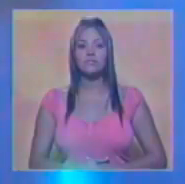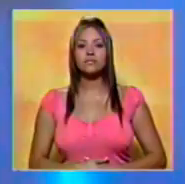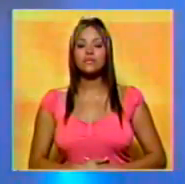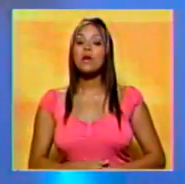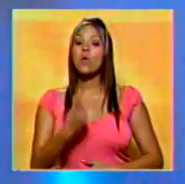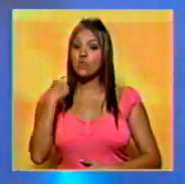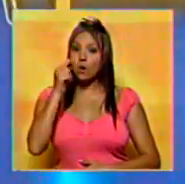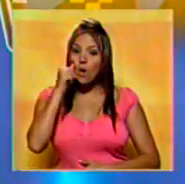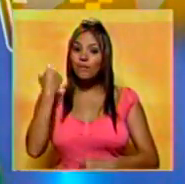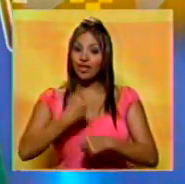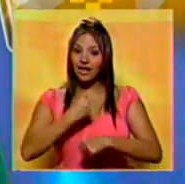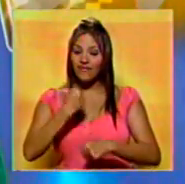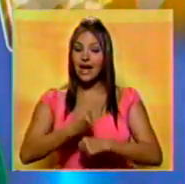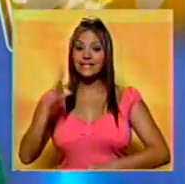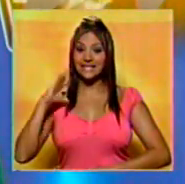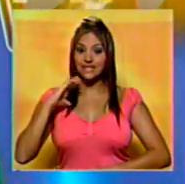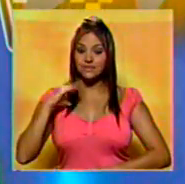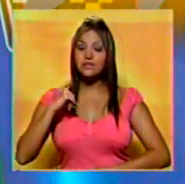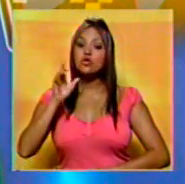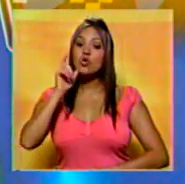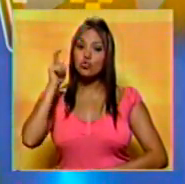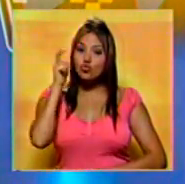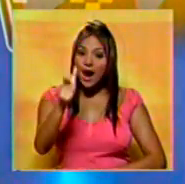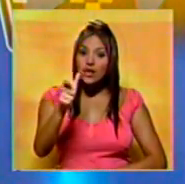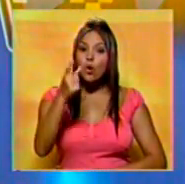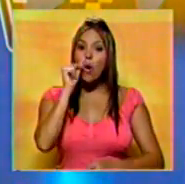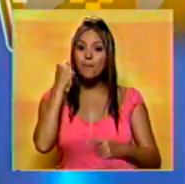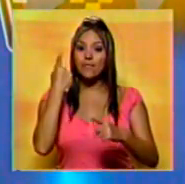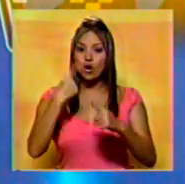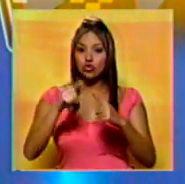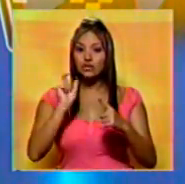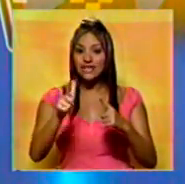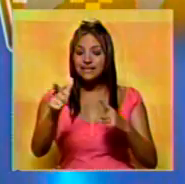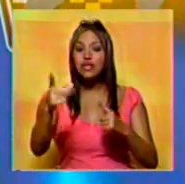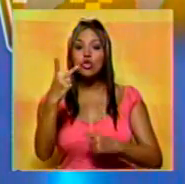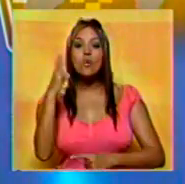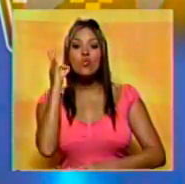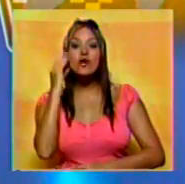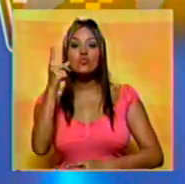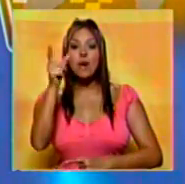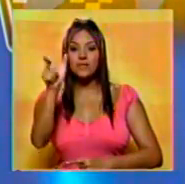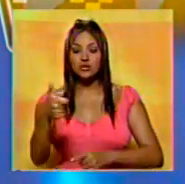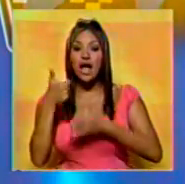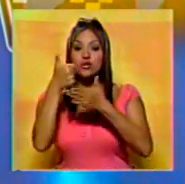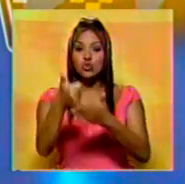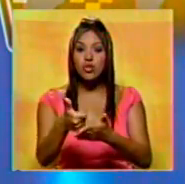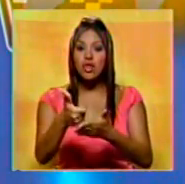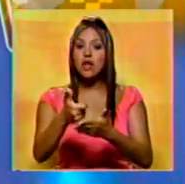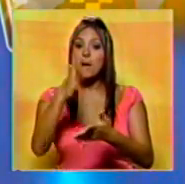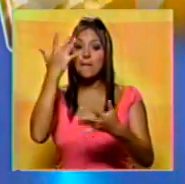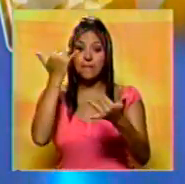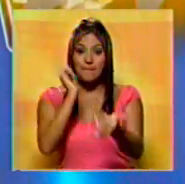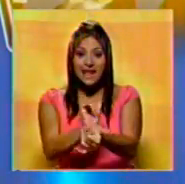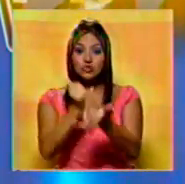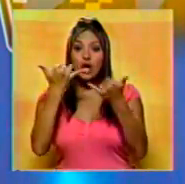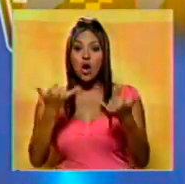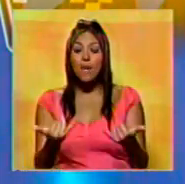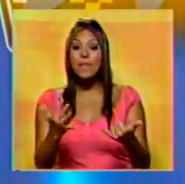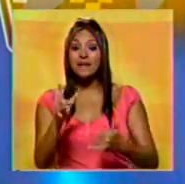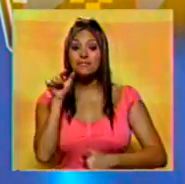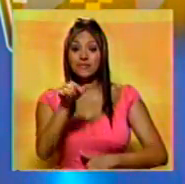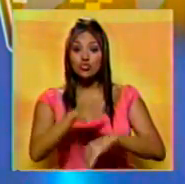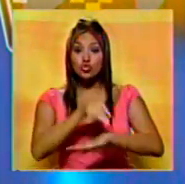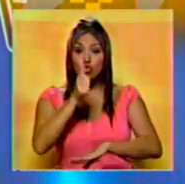Amigos, un funcionario adscrito al CICPC del Estado Guárico, un taxista, dos mujeres y un cooperador fueron privados de libertad por estar